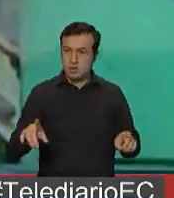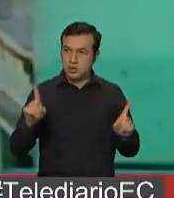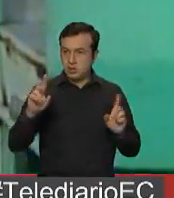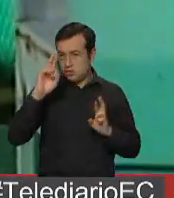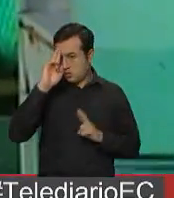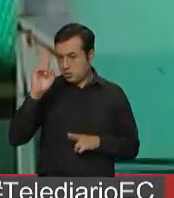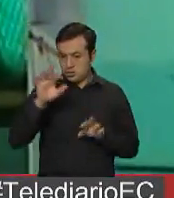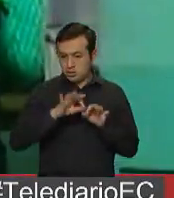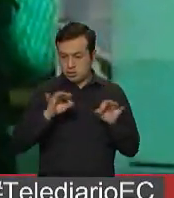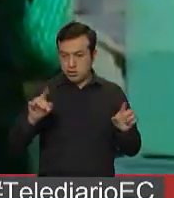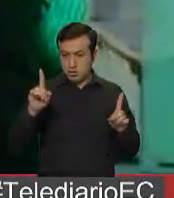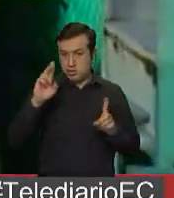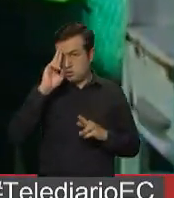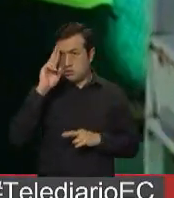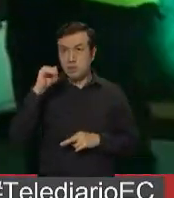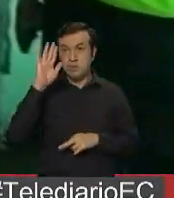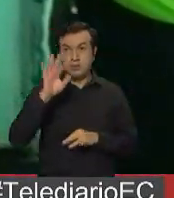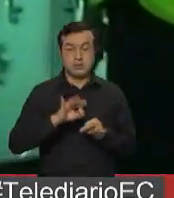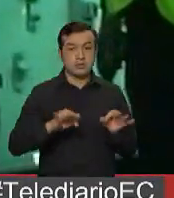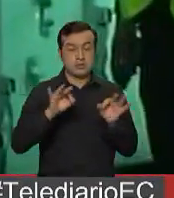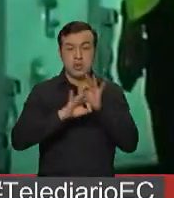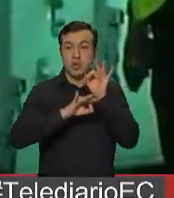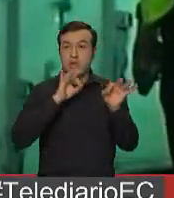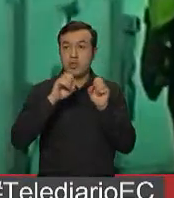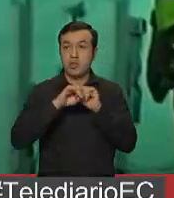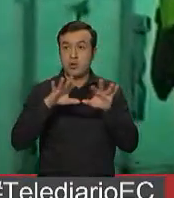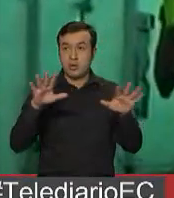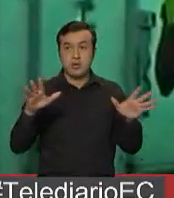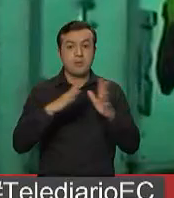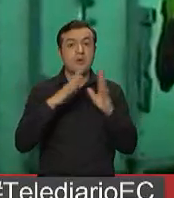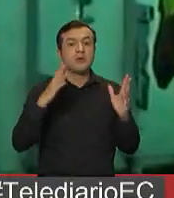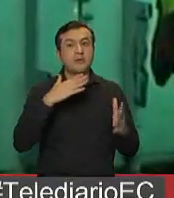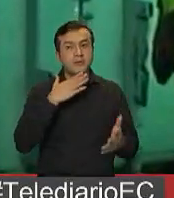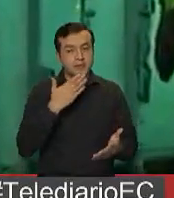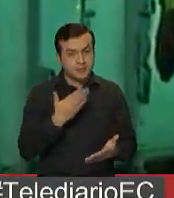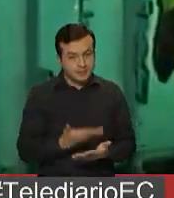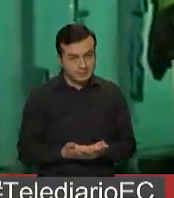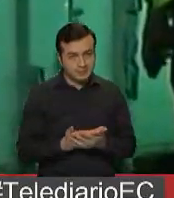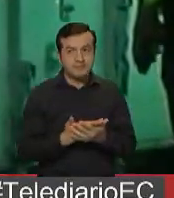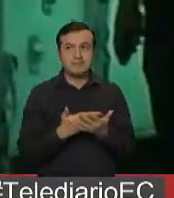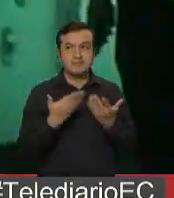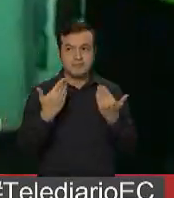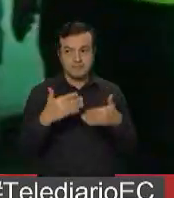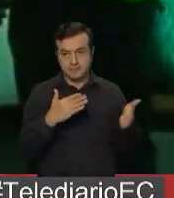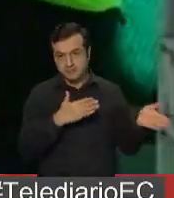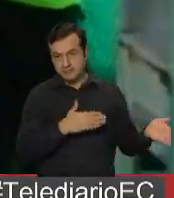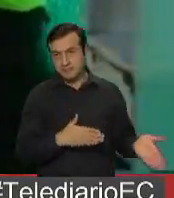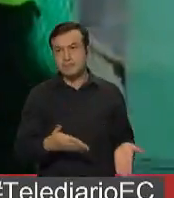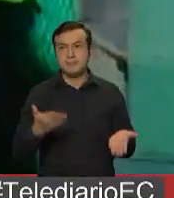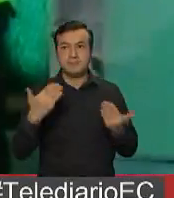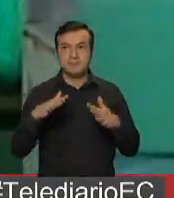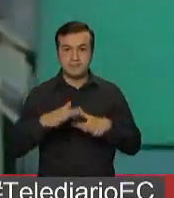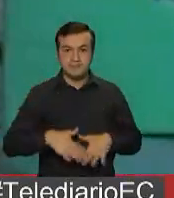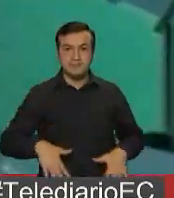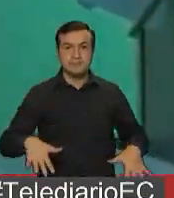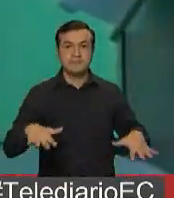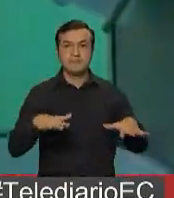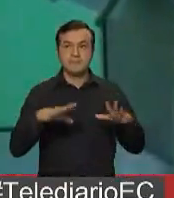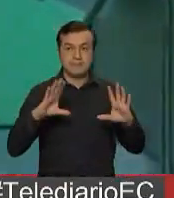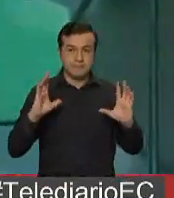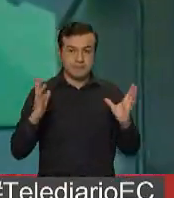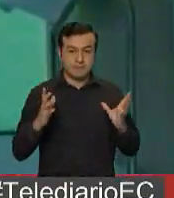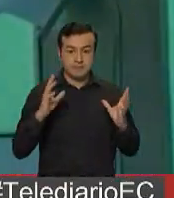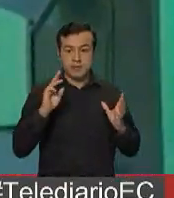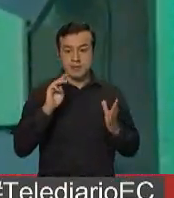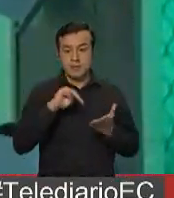una de las medidas más importantes para evitar el contagio. Muchísimas gracias, José Luis, por este enlace en vivo desde la estación de